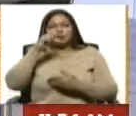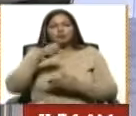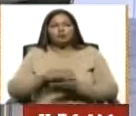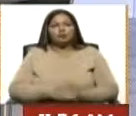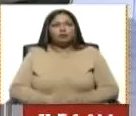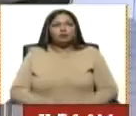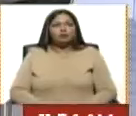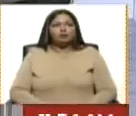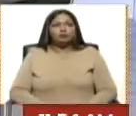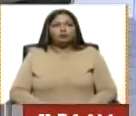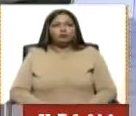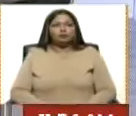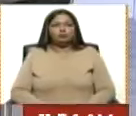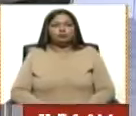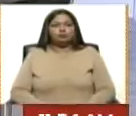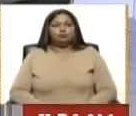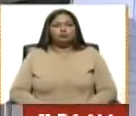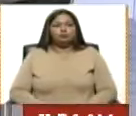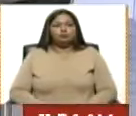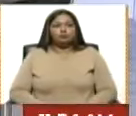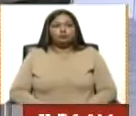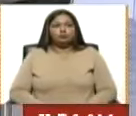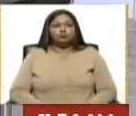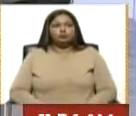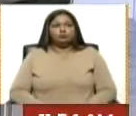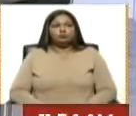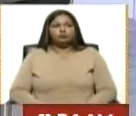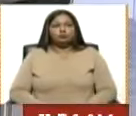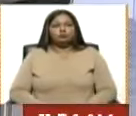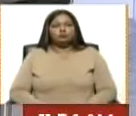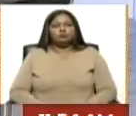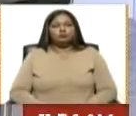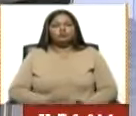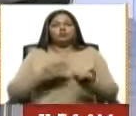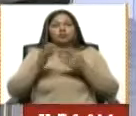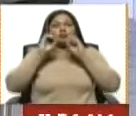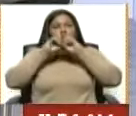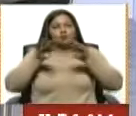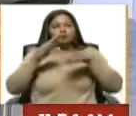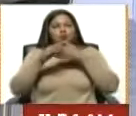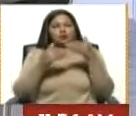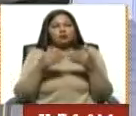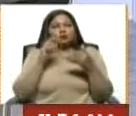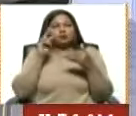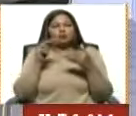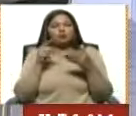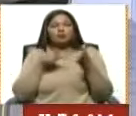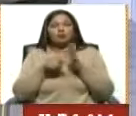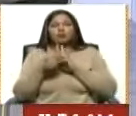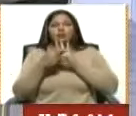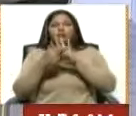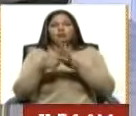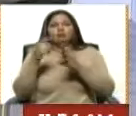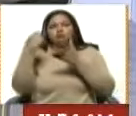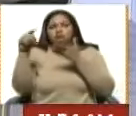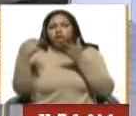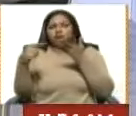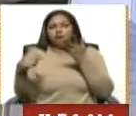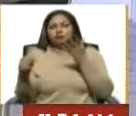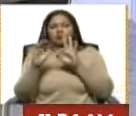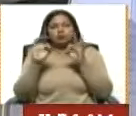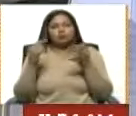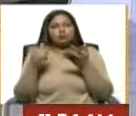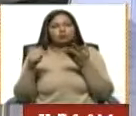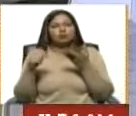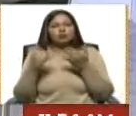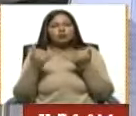blackout informativo. Los canales que, bueno, eran medio de difusión masivo, bueno, comenzaron a pasar Tony Jerry, comiquitas, qué sé yo.